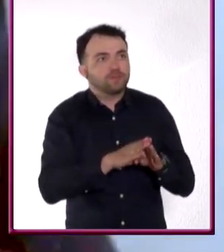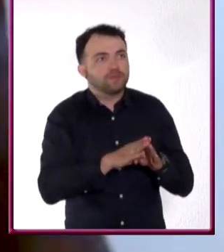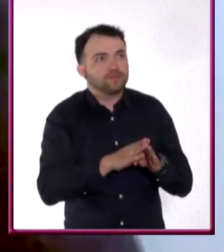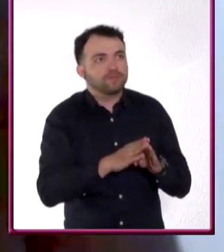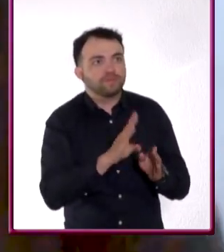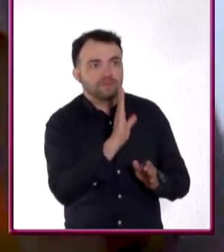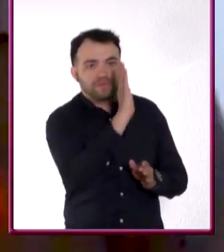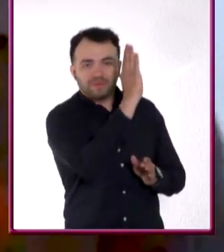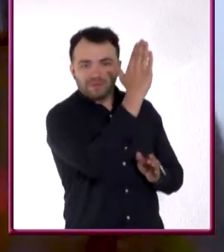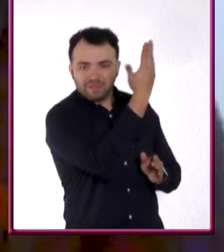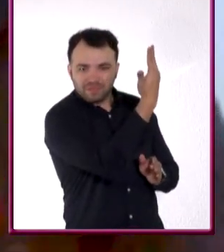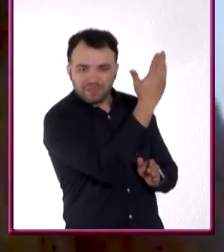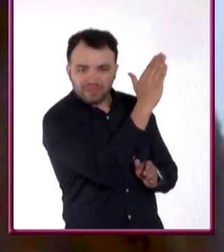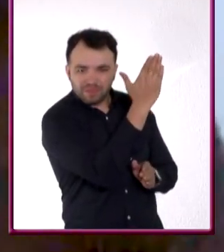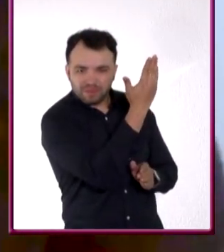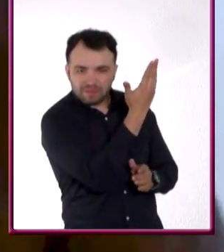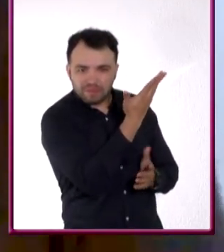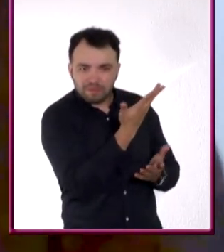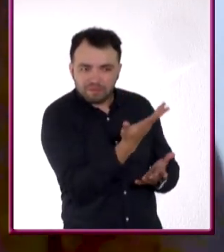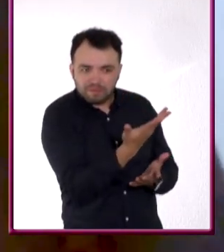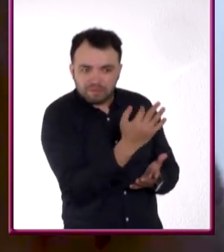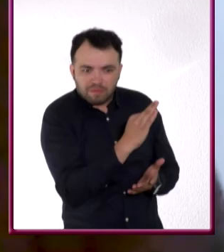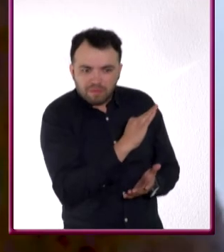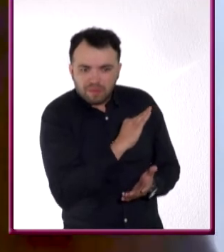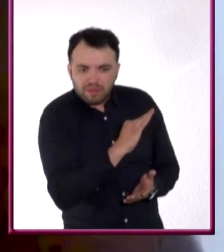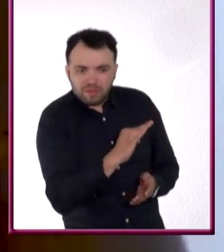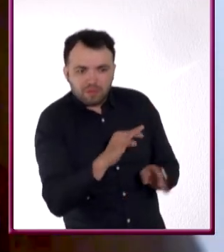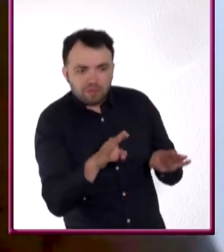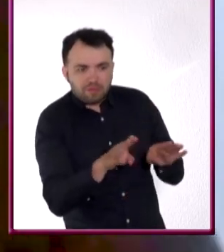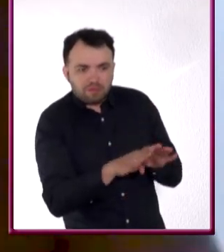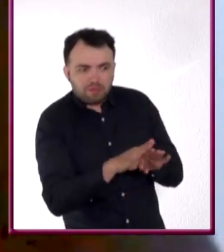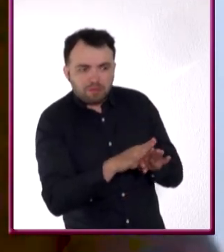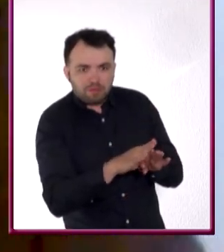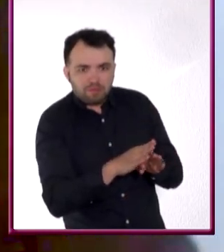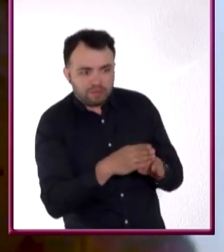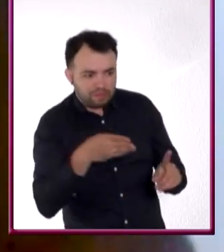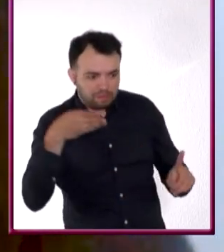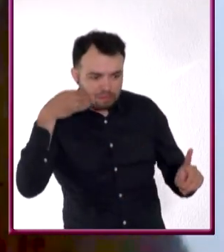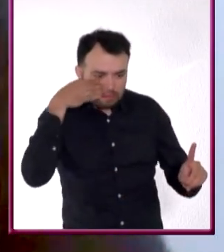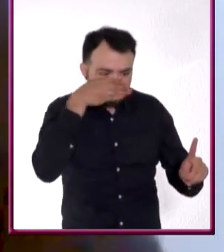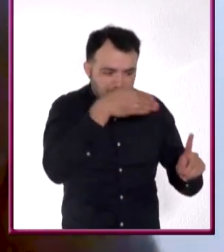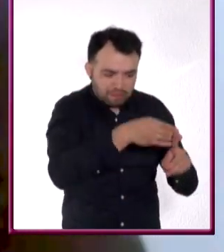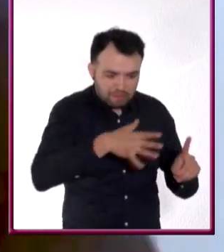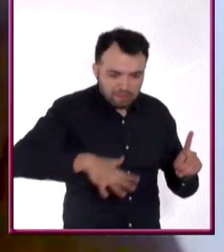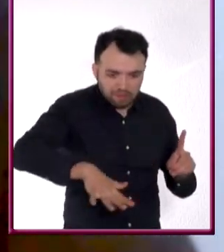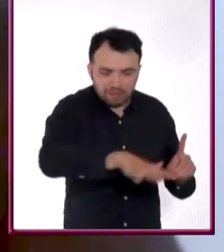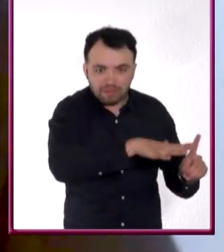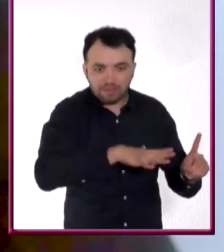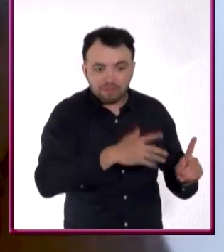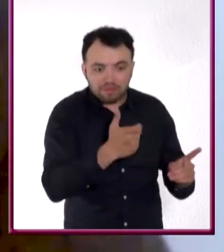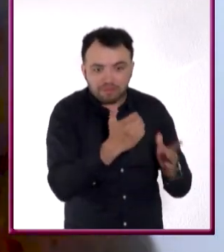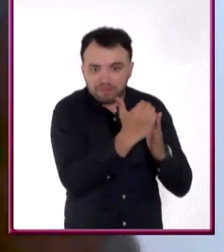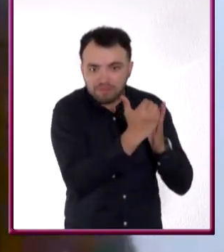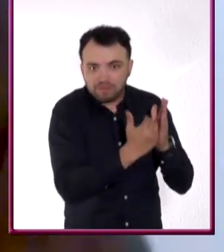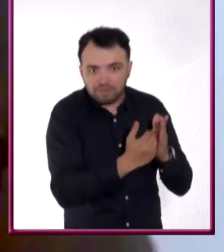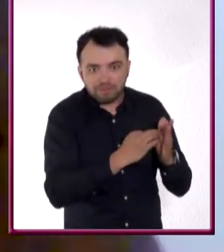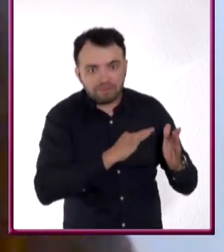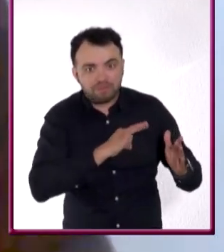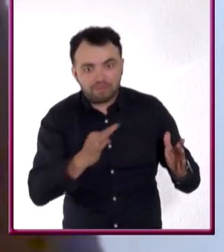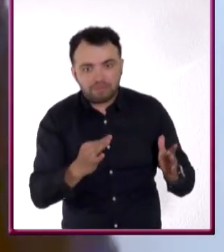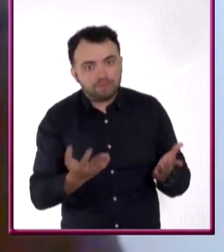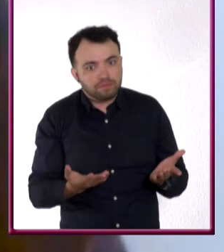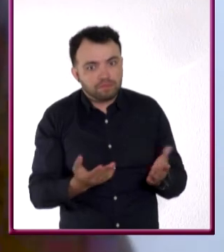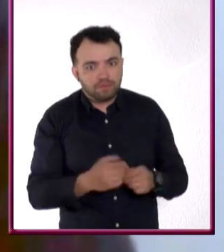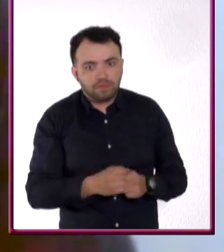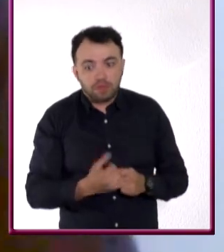de reflejo de lo que puede estar pasando a nivel más de terreno, ¿no? Con las actividades económicas,